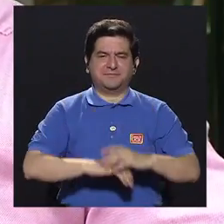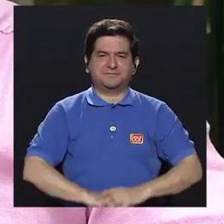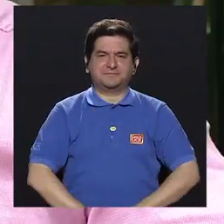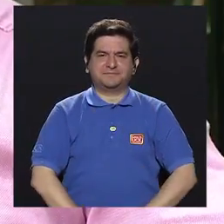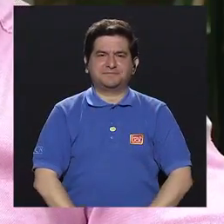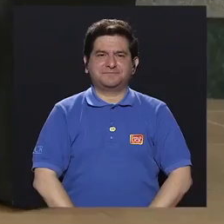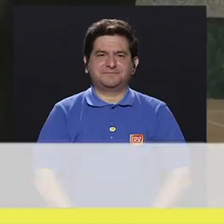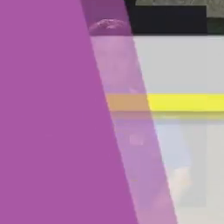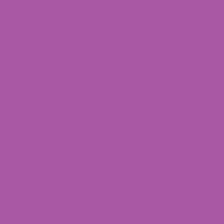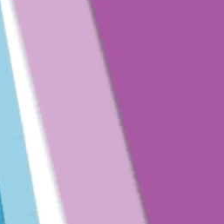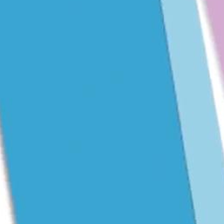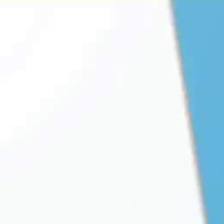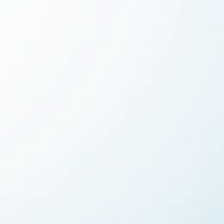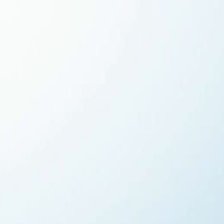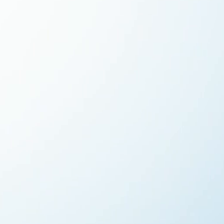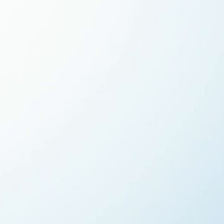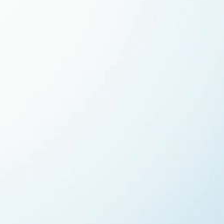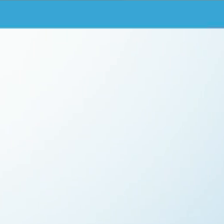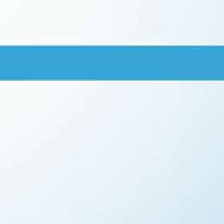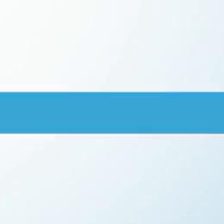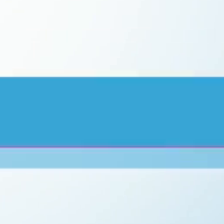regresamos.